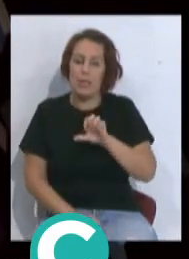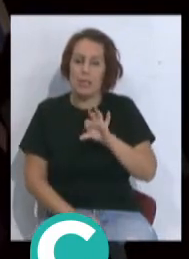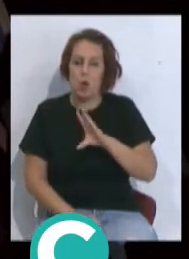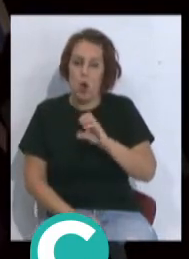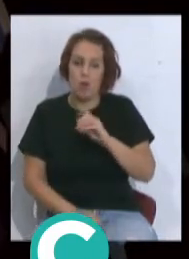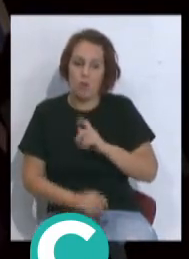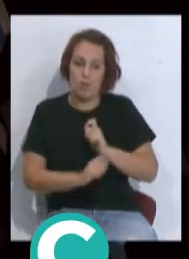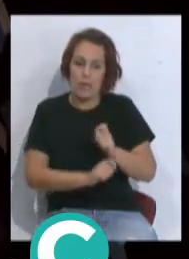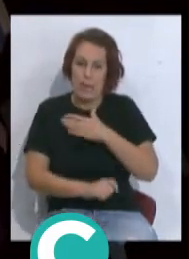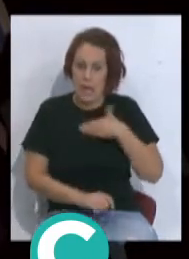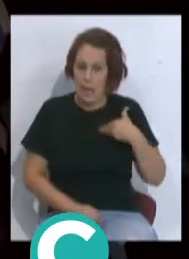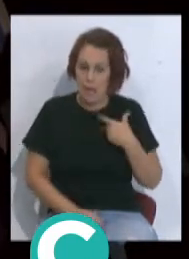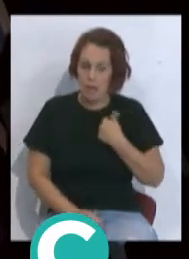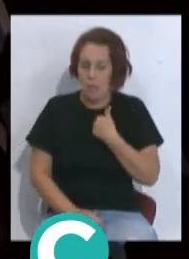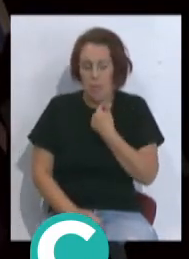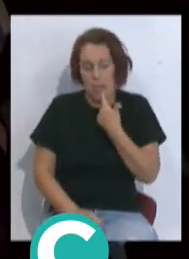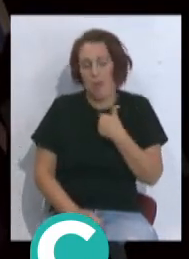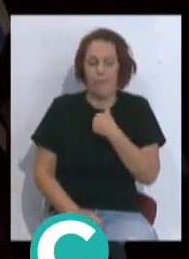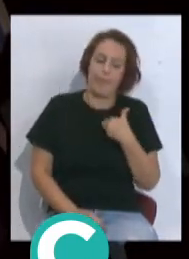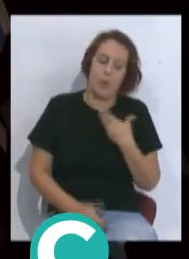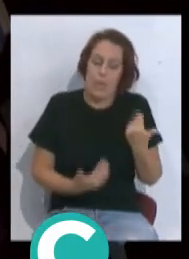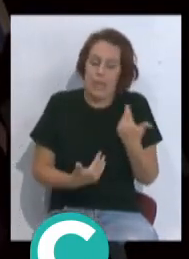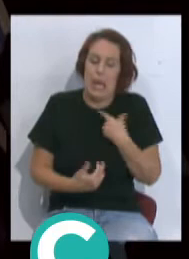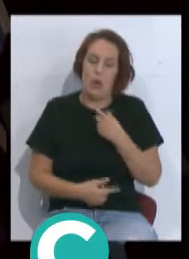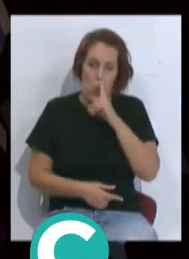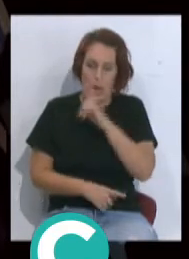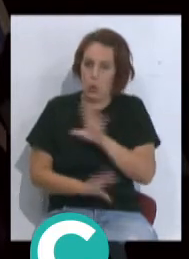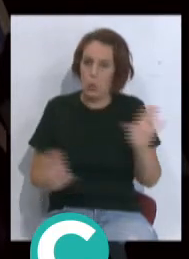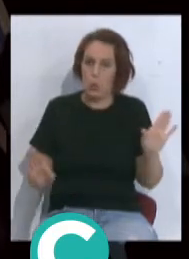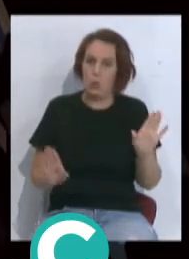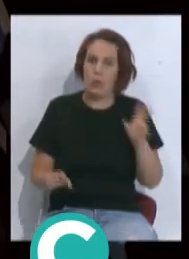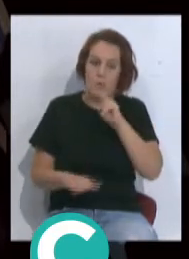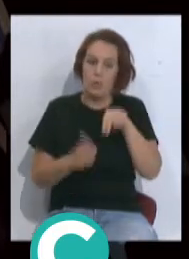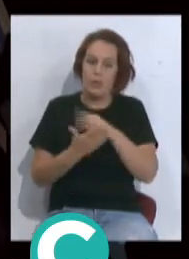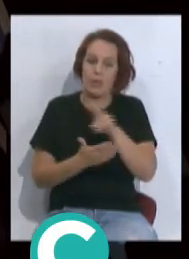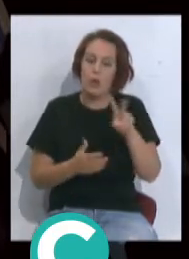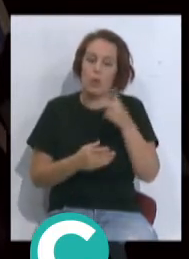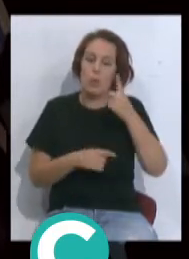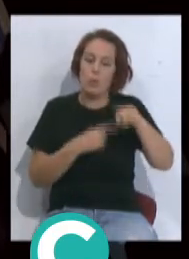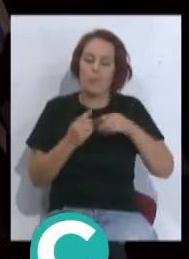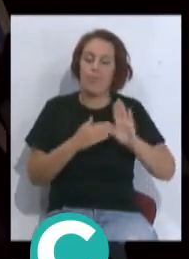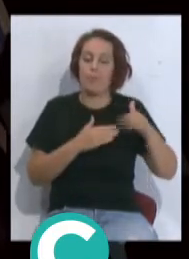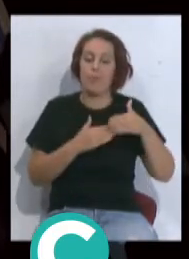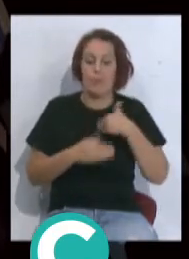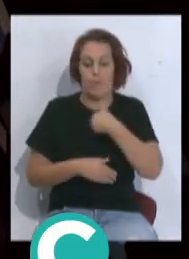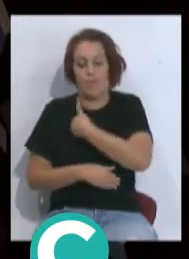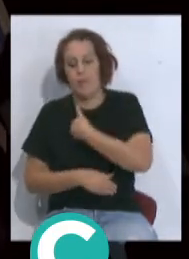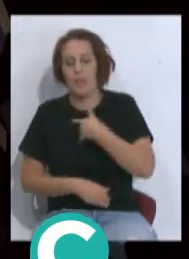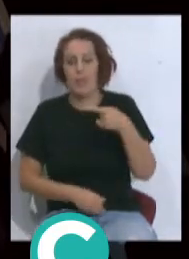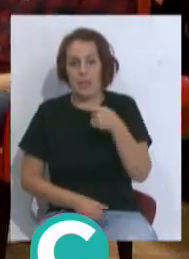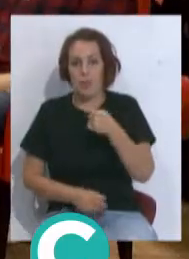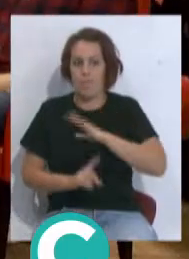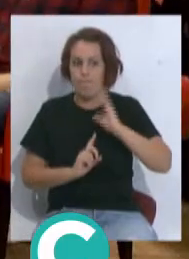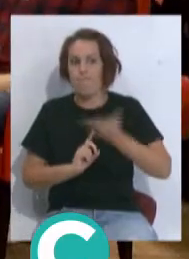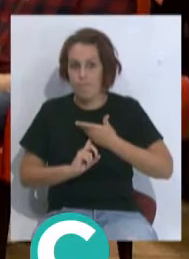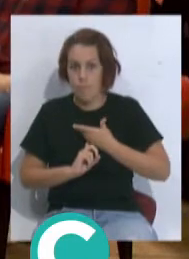dice, bueno, no, pues no pase nada, ya está, un año ya está y no pasa nada, es 2022 y cerramos el capítulo. Pero en lo parte negativo,